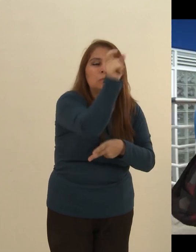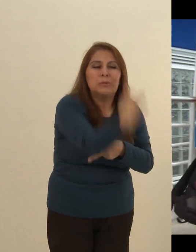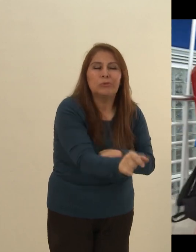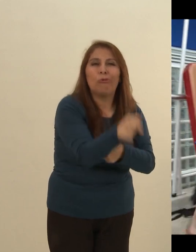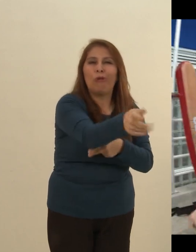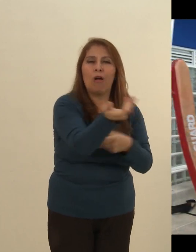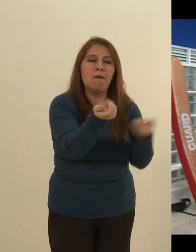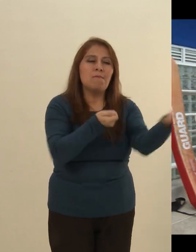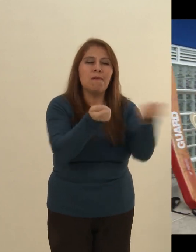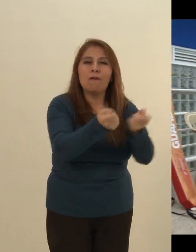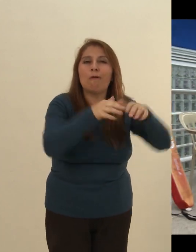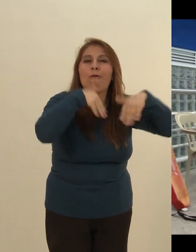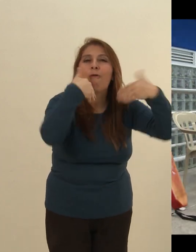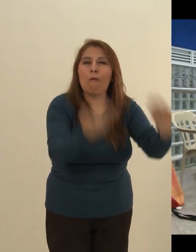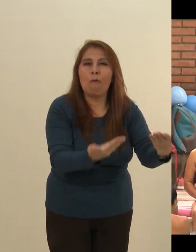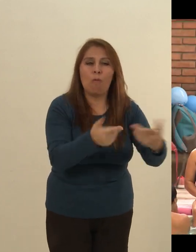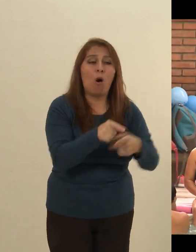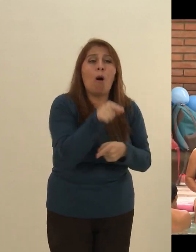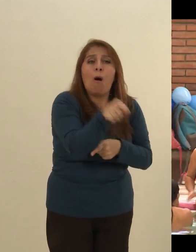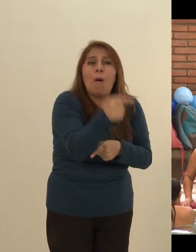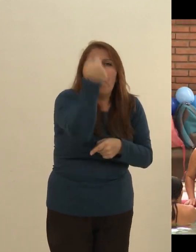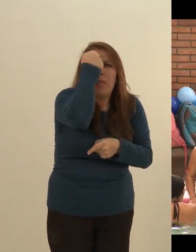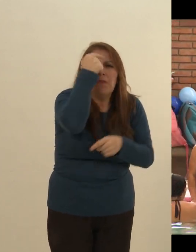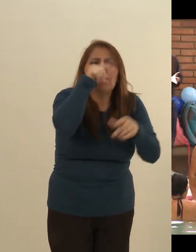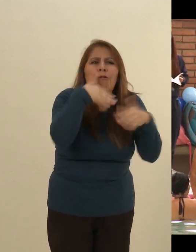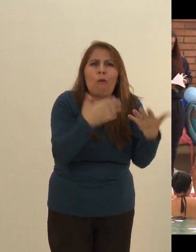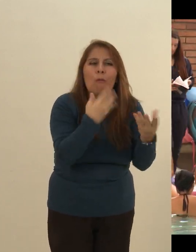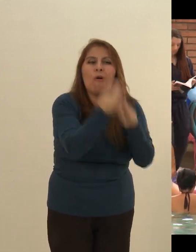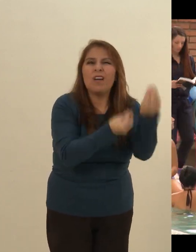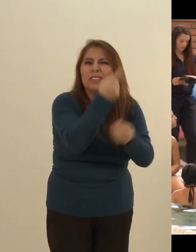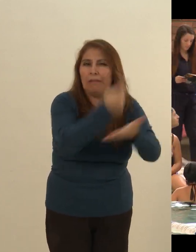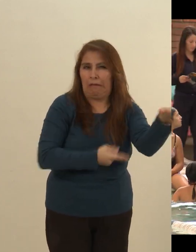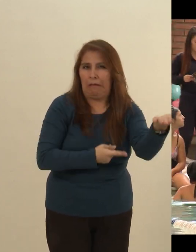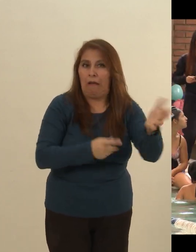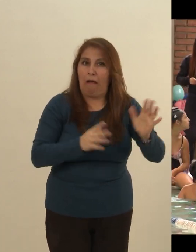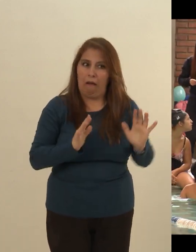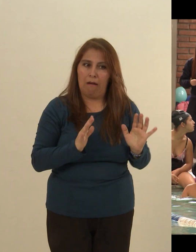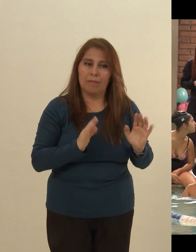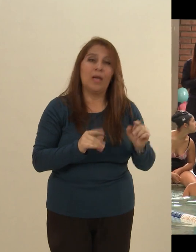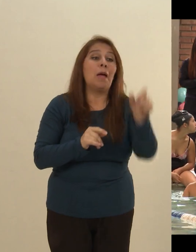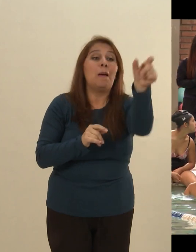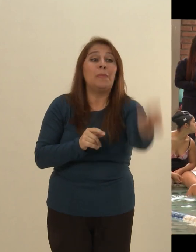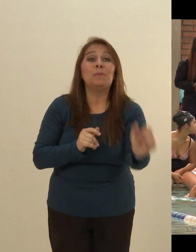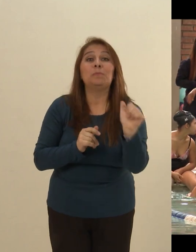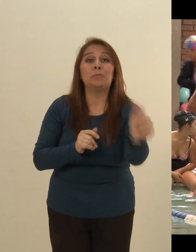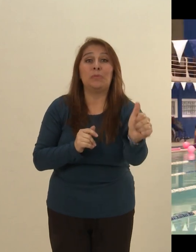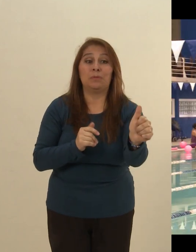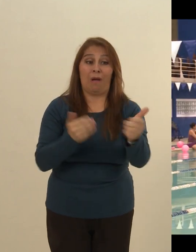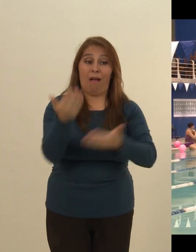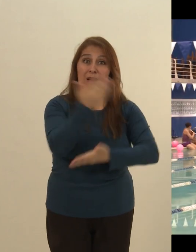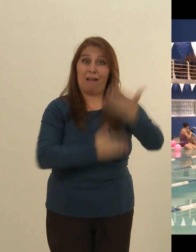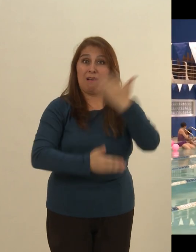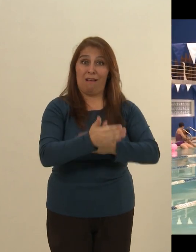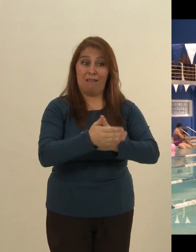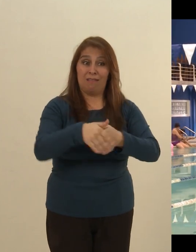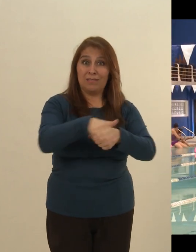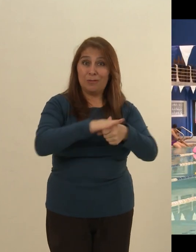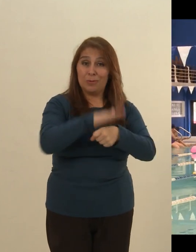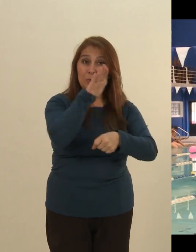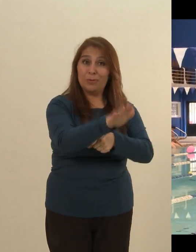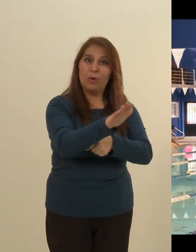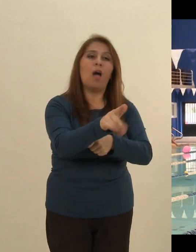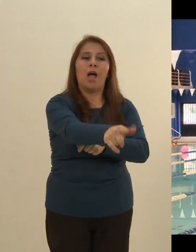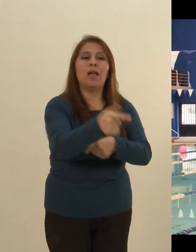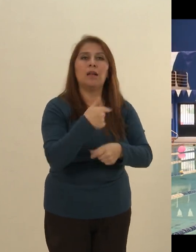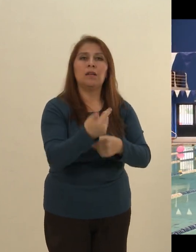cotidiano, su saber de manejo, su saber de qué es lo que piensa y hace cada una de las personas, y la misma persona en situación